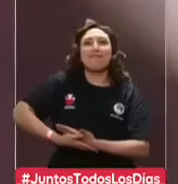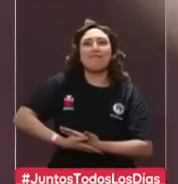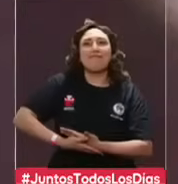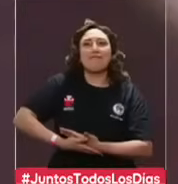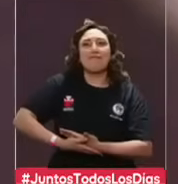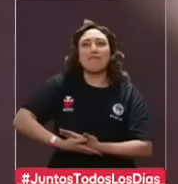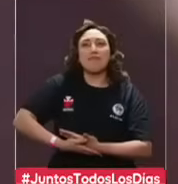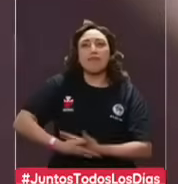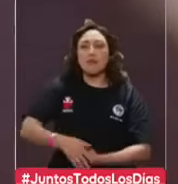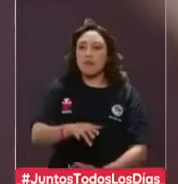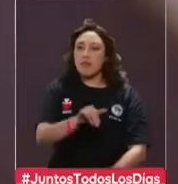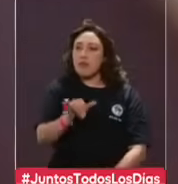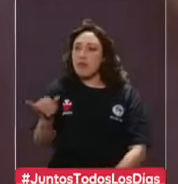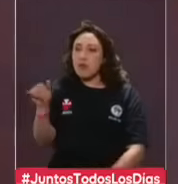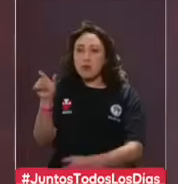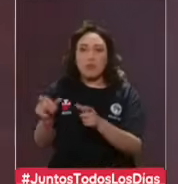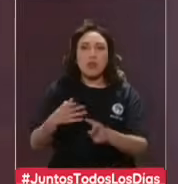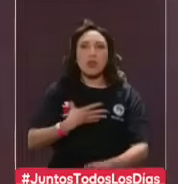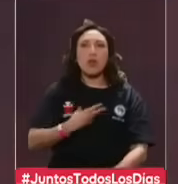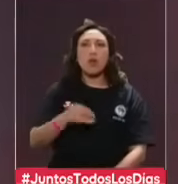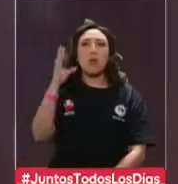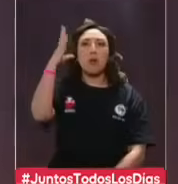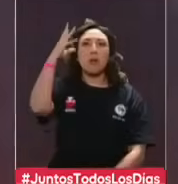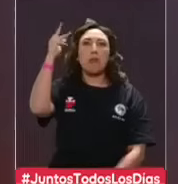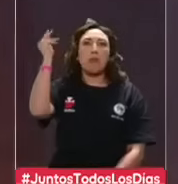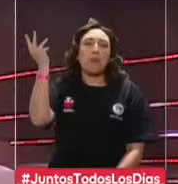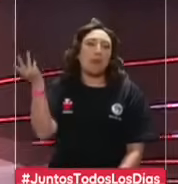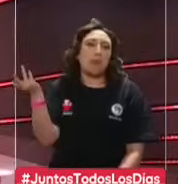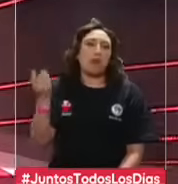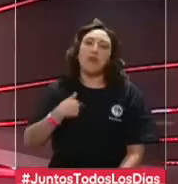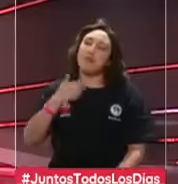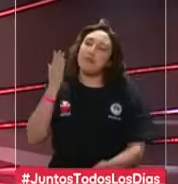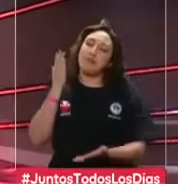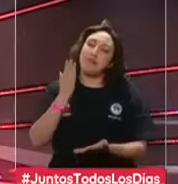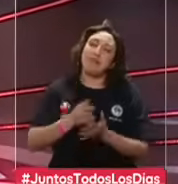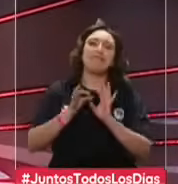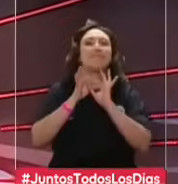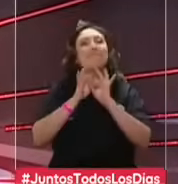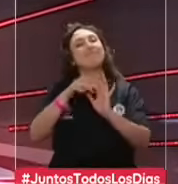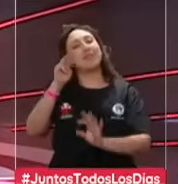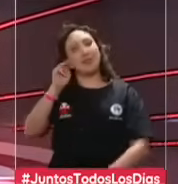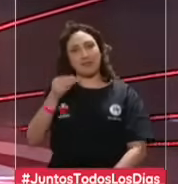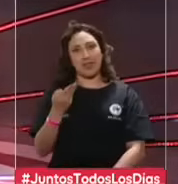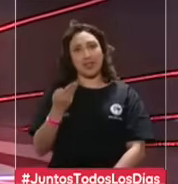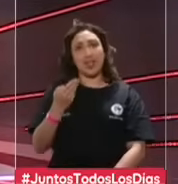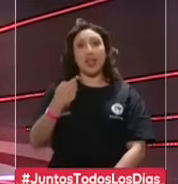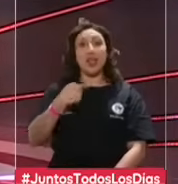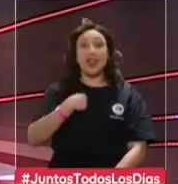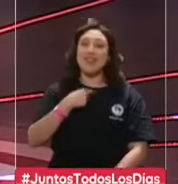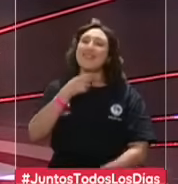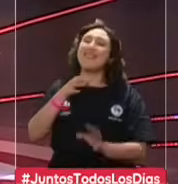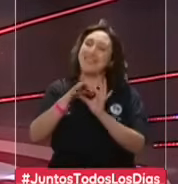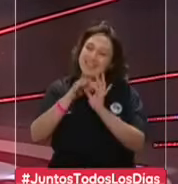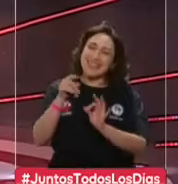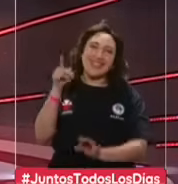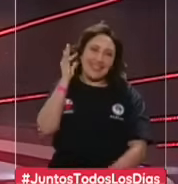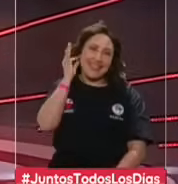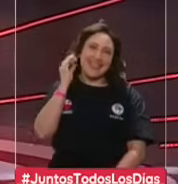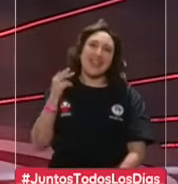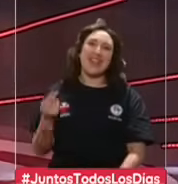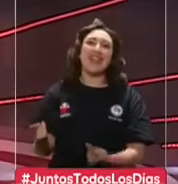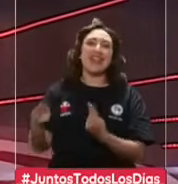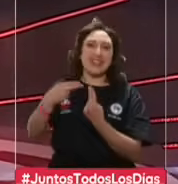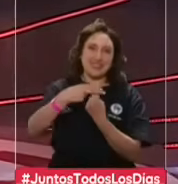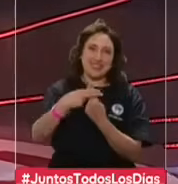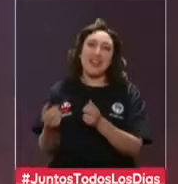Y no se acuerdan. Y yo debo agradecer a mi mamá. Gracias, mamita, porque gracias a ella estoy en Teletón